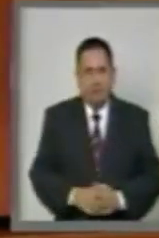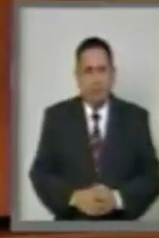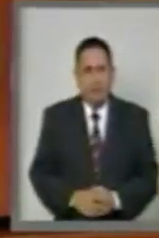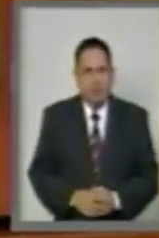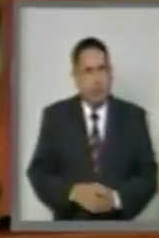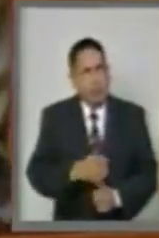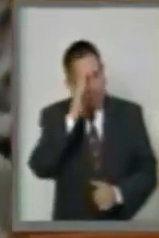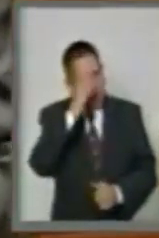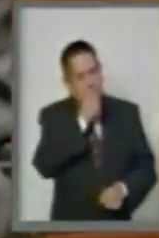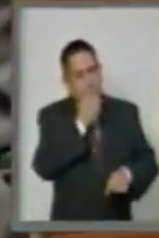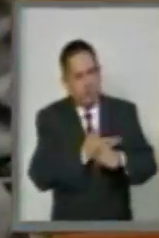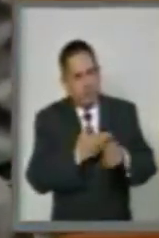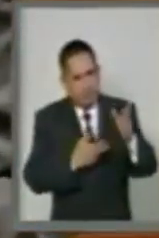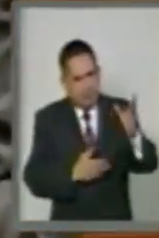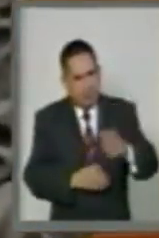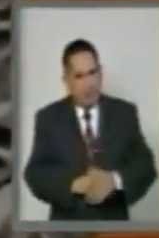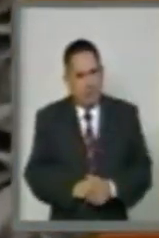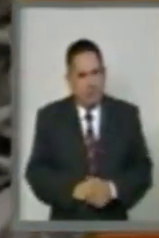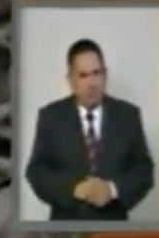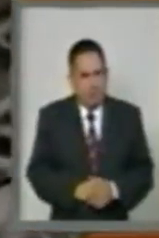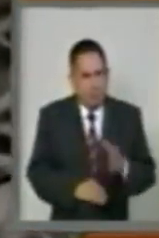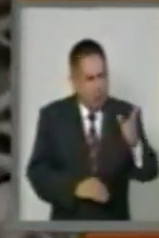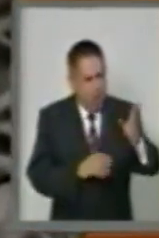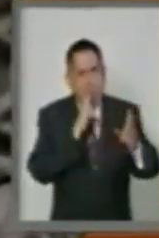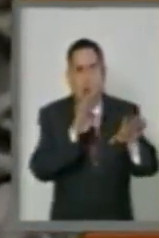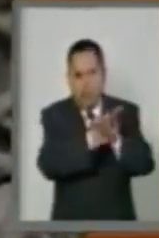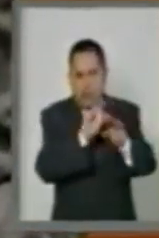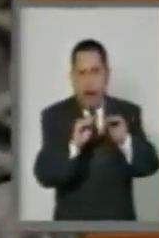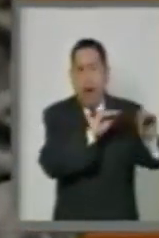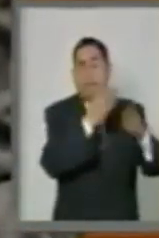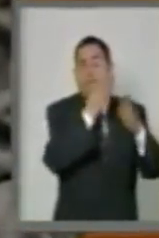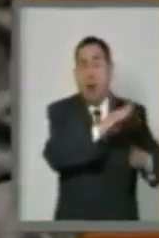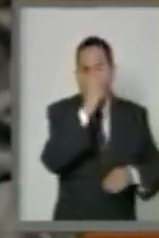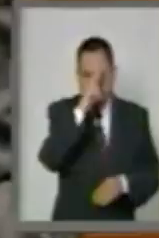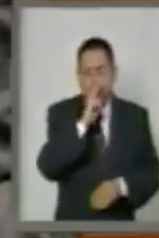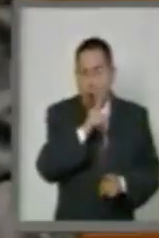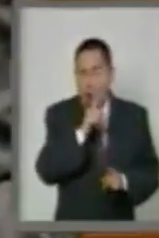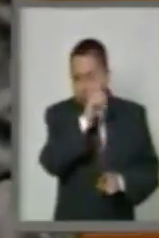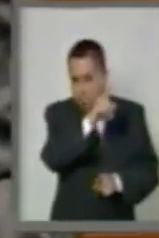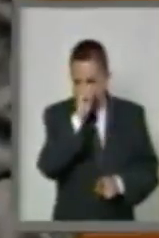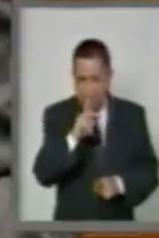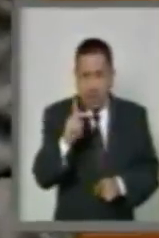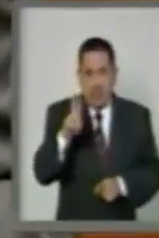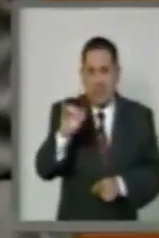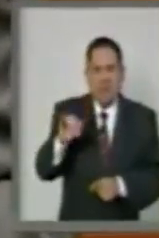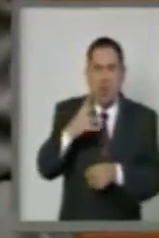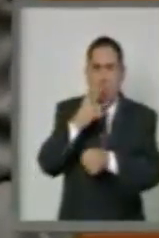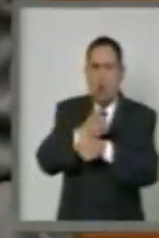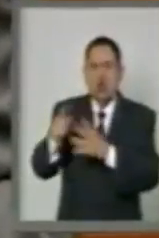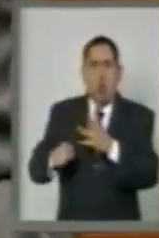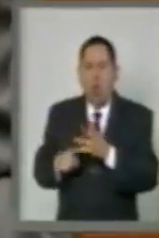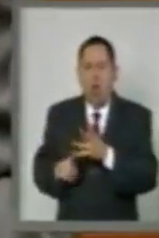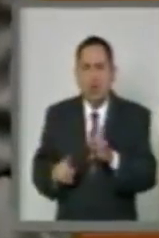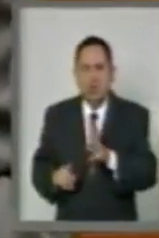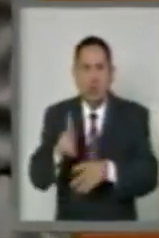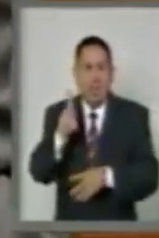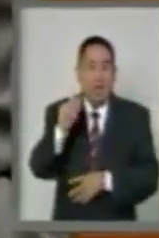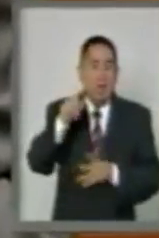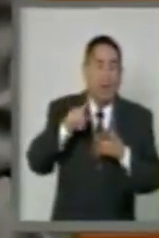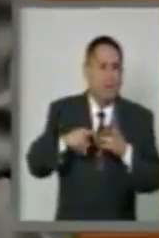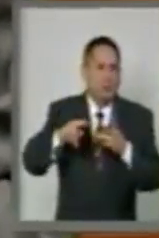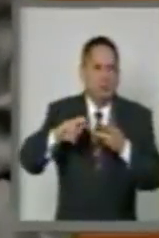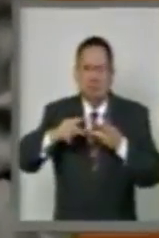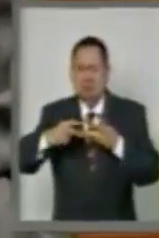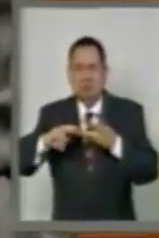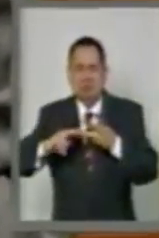Señor secretario, váyase usted al banco, El PRI está en cuarto lugar y el PAN, no sé cuál de